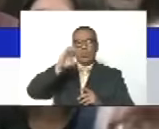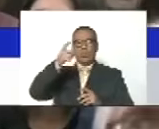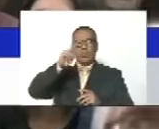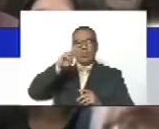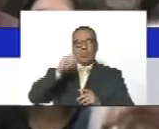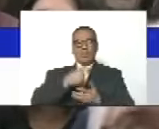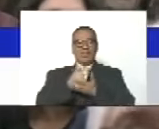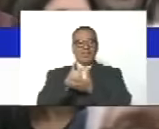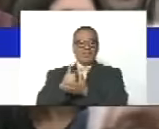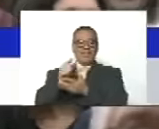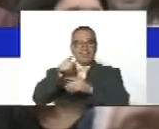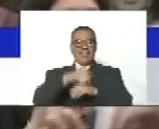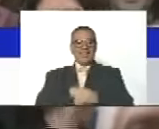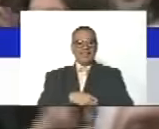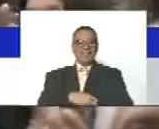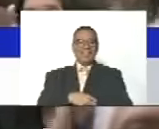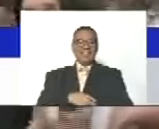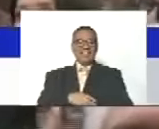de dirección.